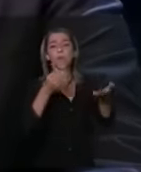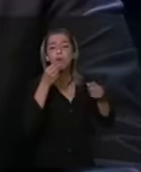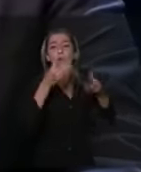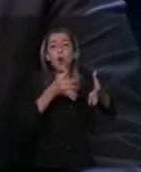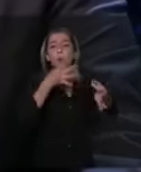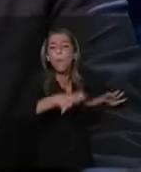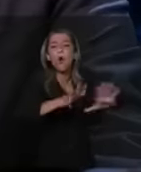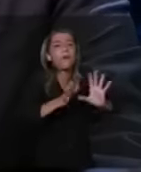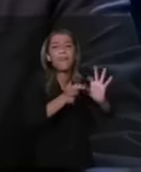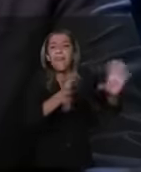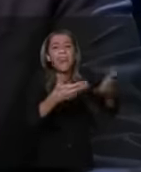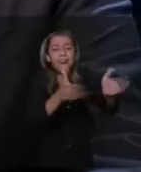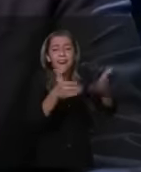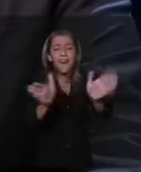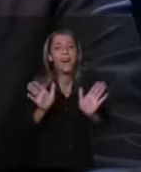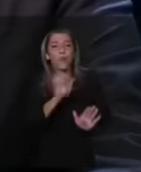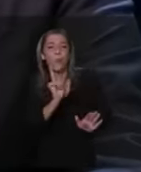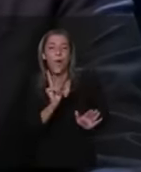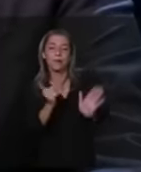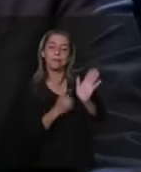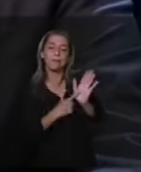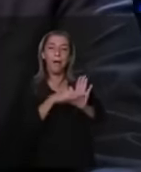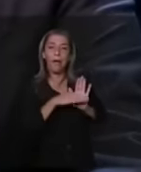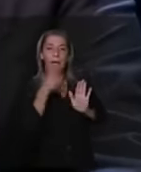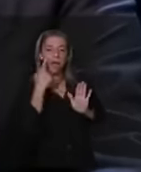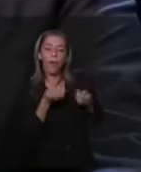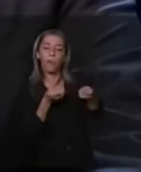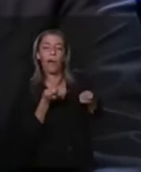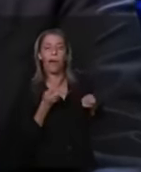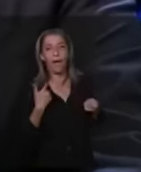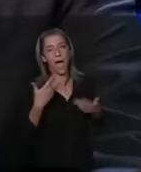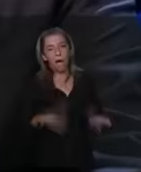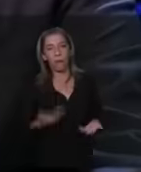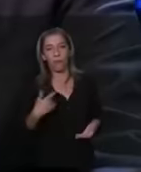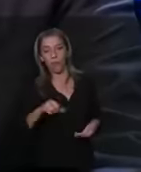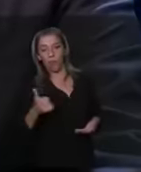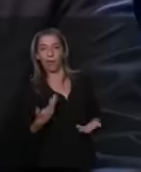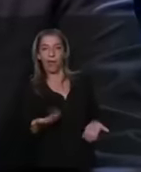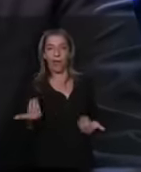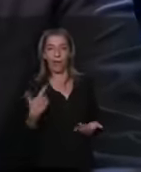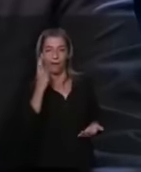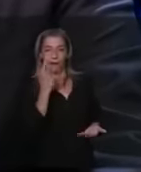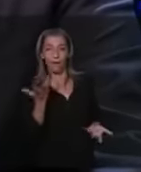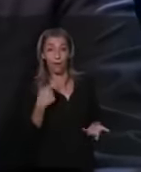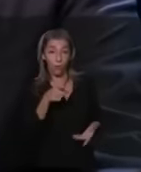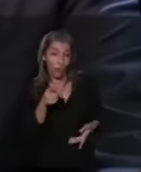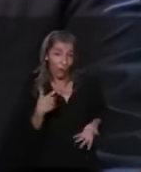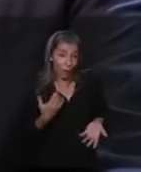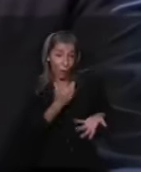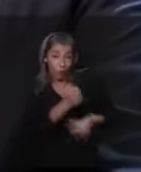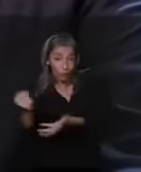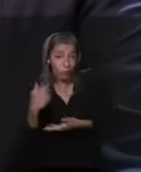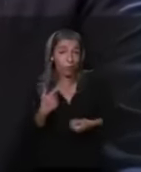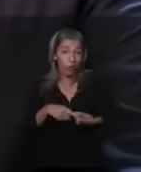el comercio para sacar algunas ventajitas, ¿no? Digo, como las que saca tu gobierno con la CIRA y subsidiándole, digamos, dólares